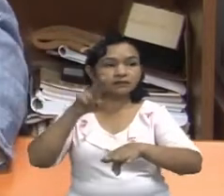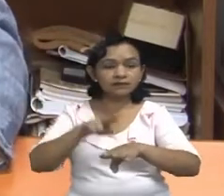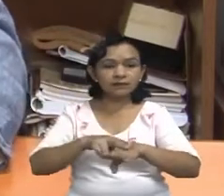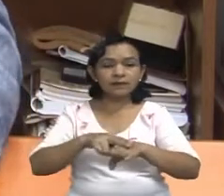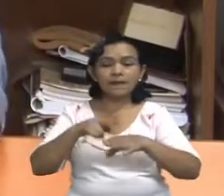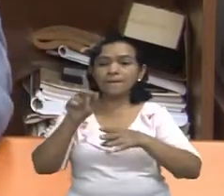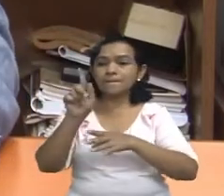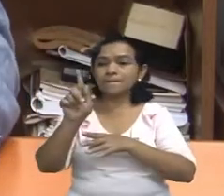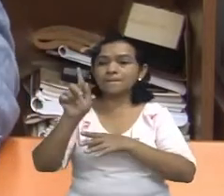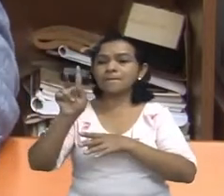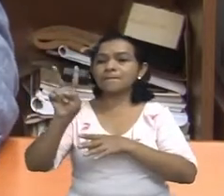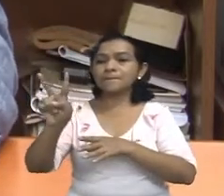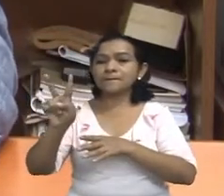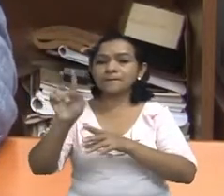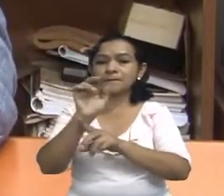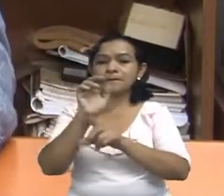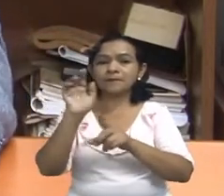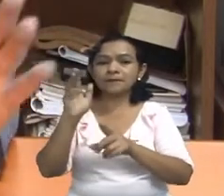al canal